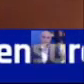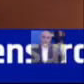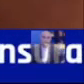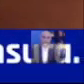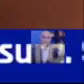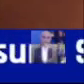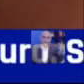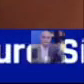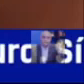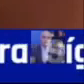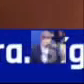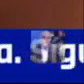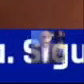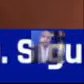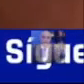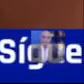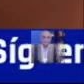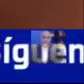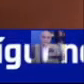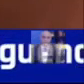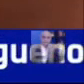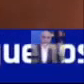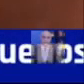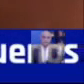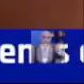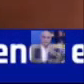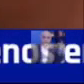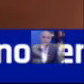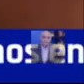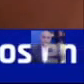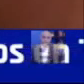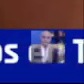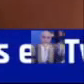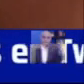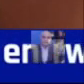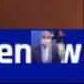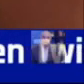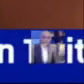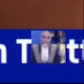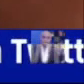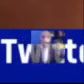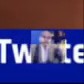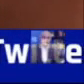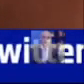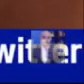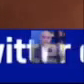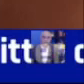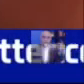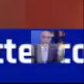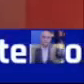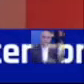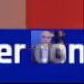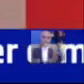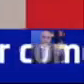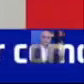genuina, pero sobre todo su capacidad como la gobernante de la ciudad más importante del país. En los